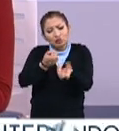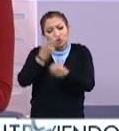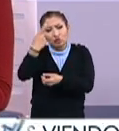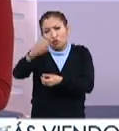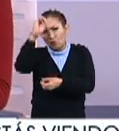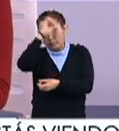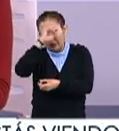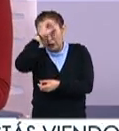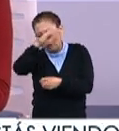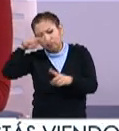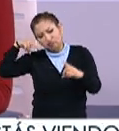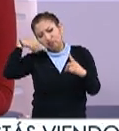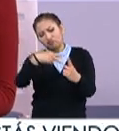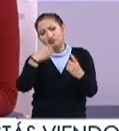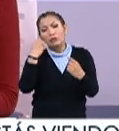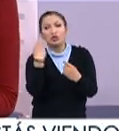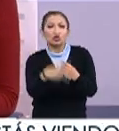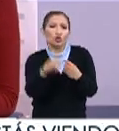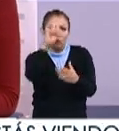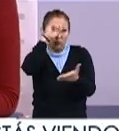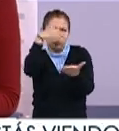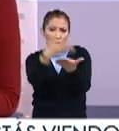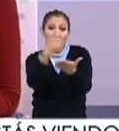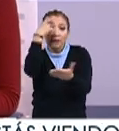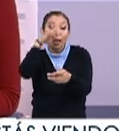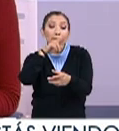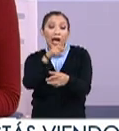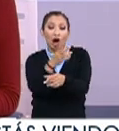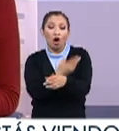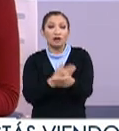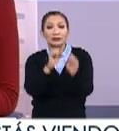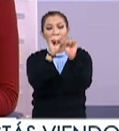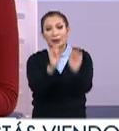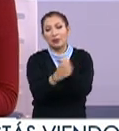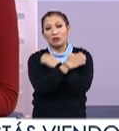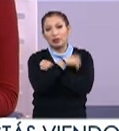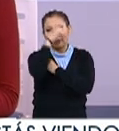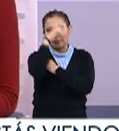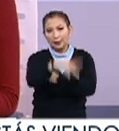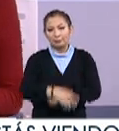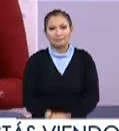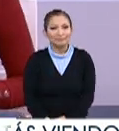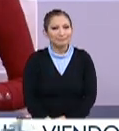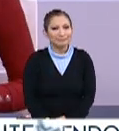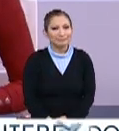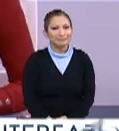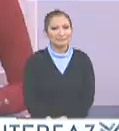sus diferentes perspectivas y sus sugerencias para el mejoramiento del sistema educativo mexicano.